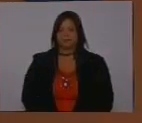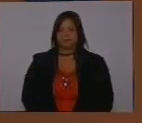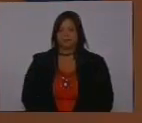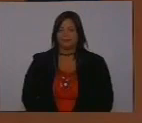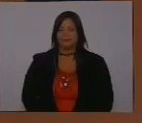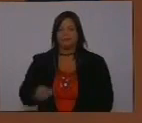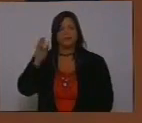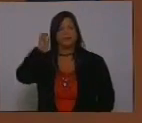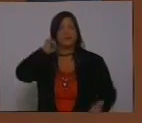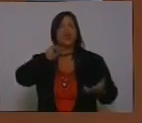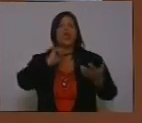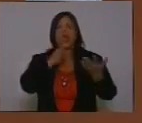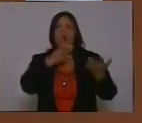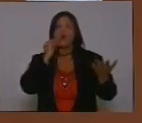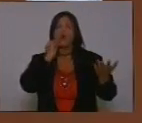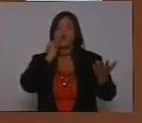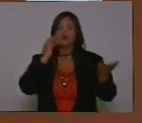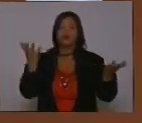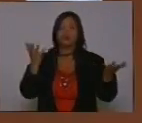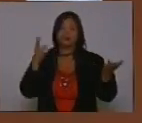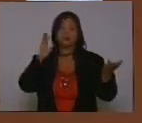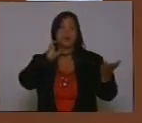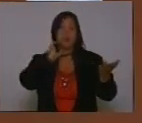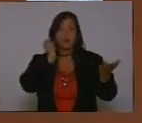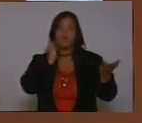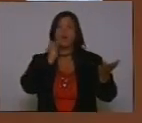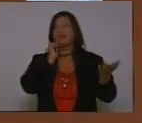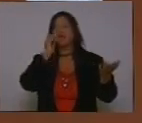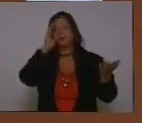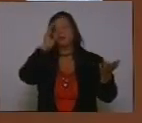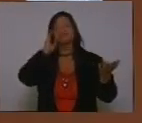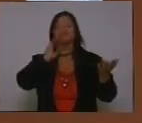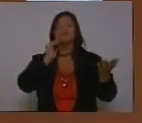Bueno, esa es la juventud venezolana.